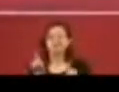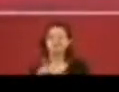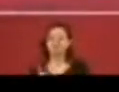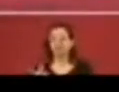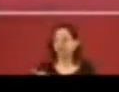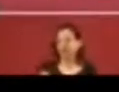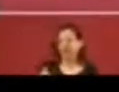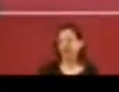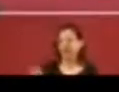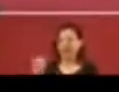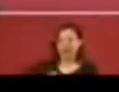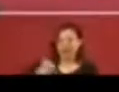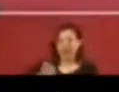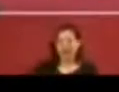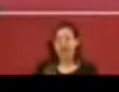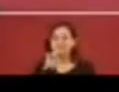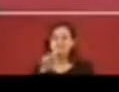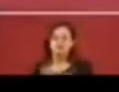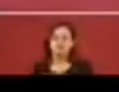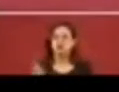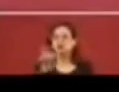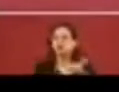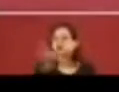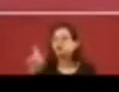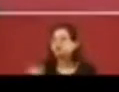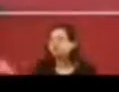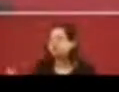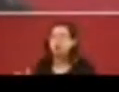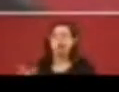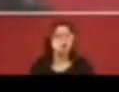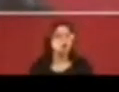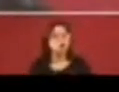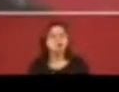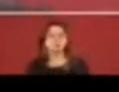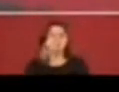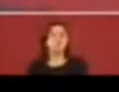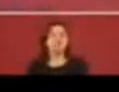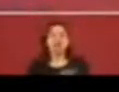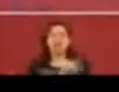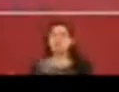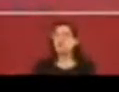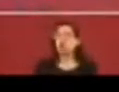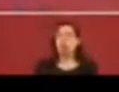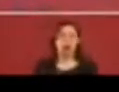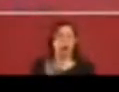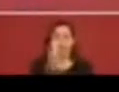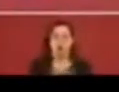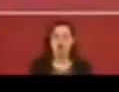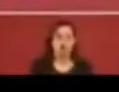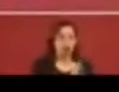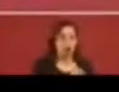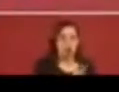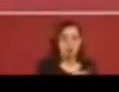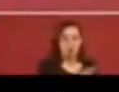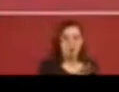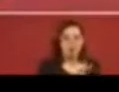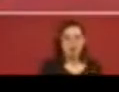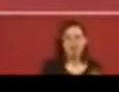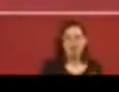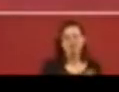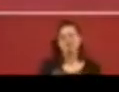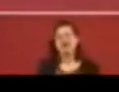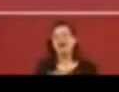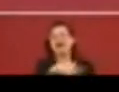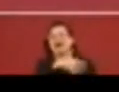superficies. Hay que tener higiene en general, es bueno, pero no por el coronavirus. Hay que tener higiene, la higiene ayuda